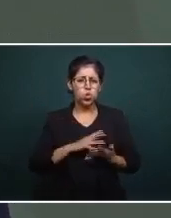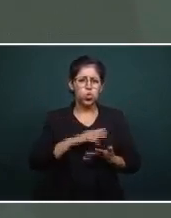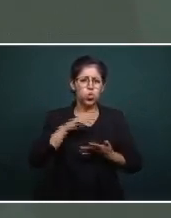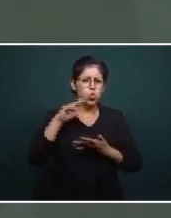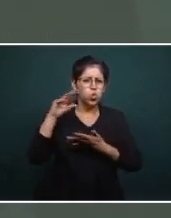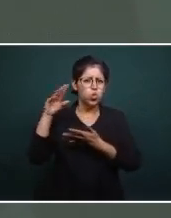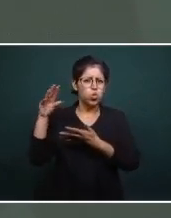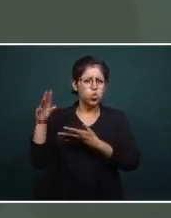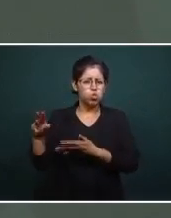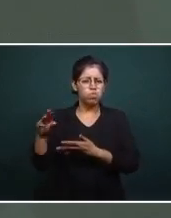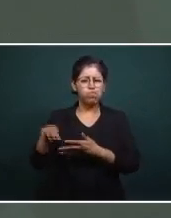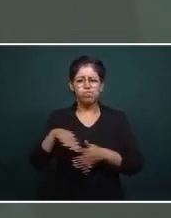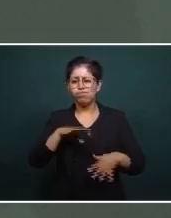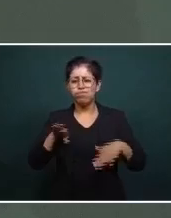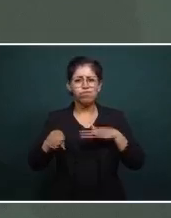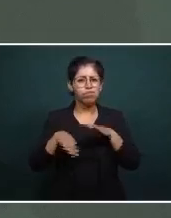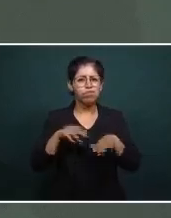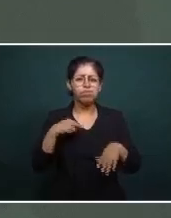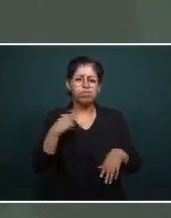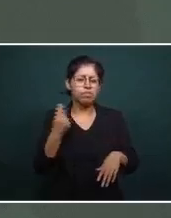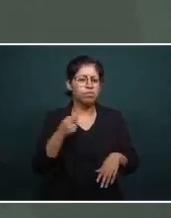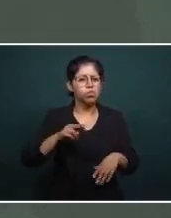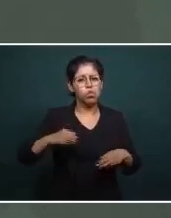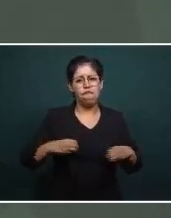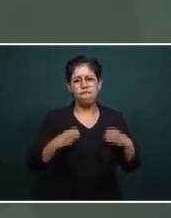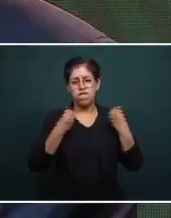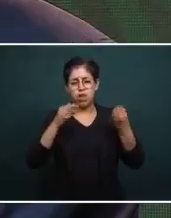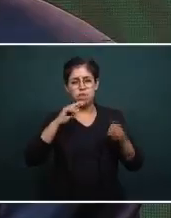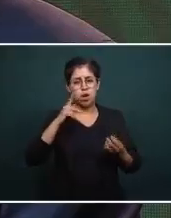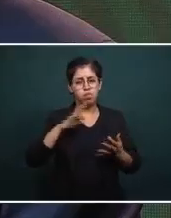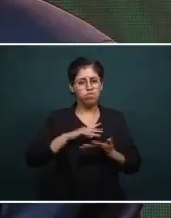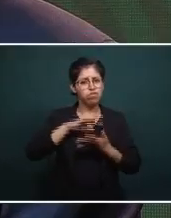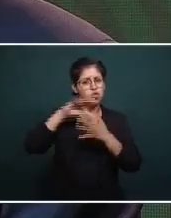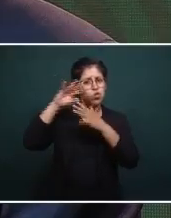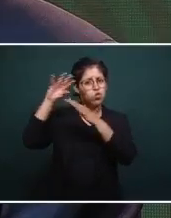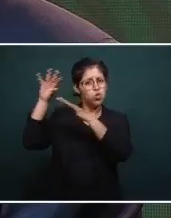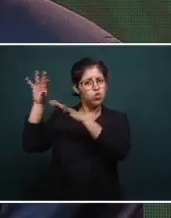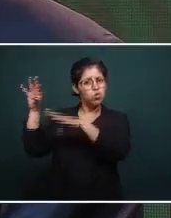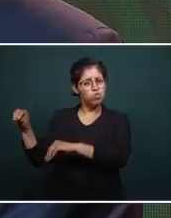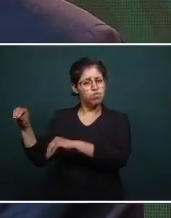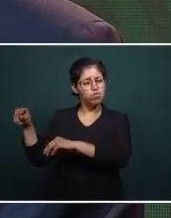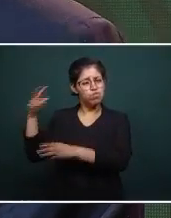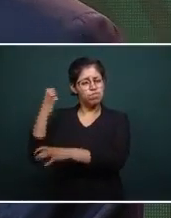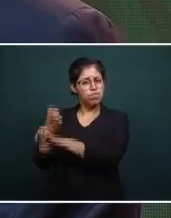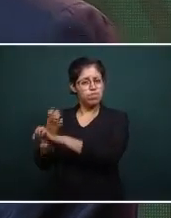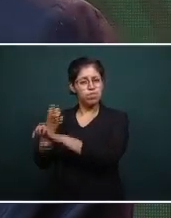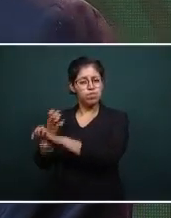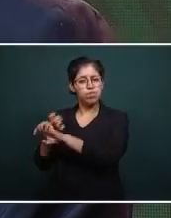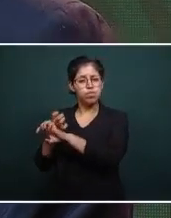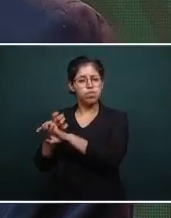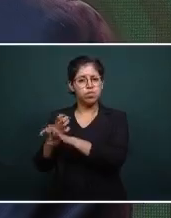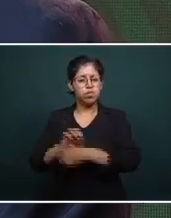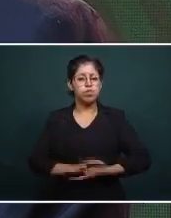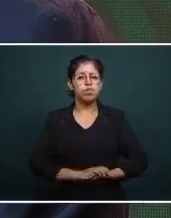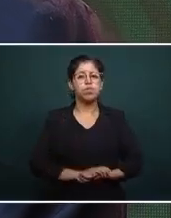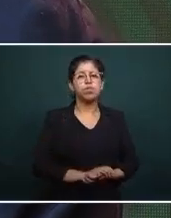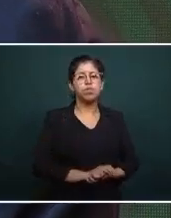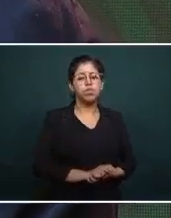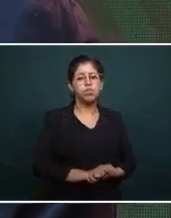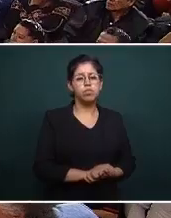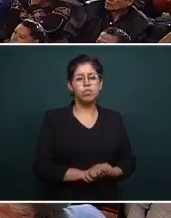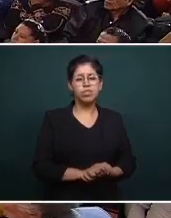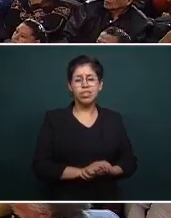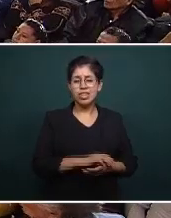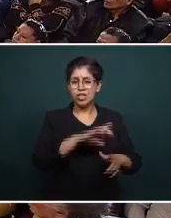buscarse la vida a Estados Unidos, de aquí, del Estado de México y de todo